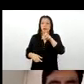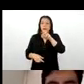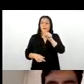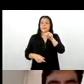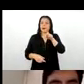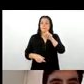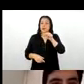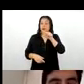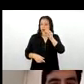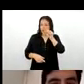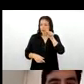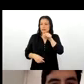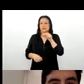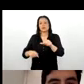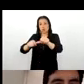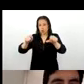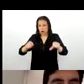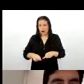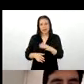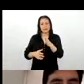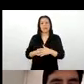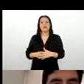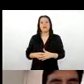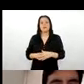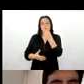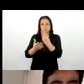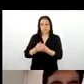área que está entre esos dos